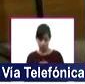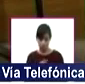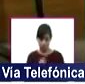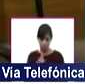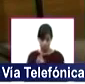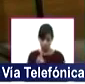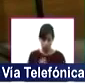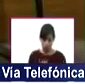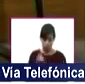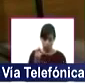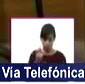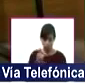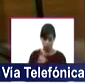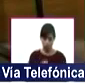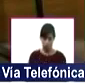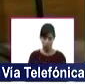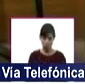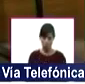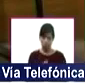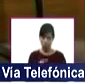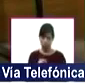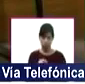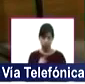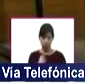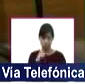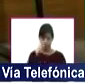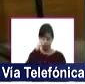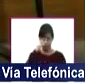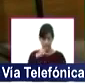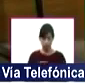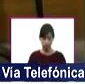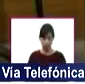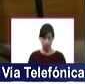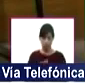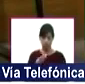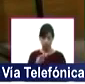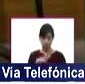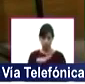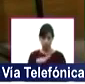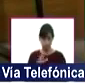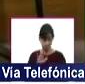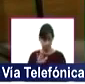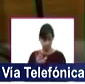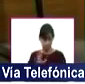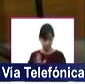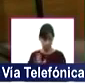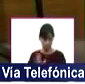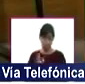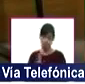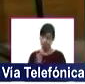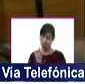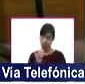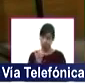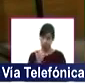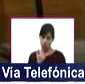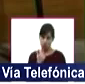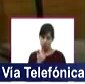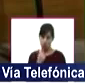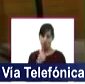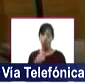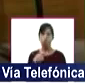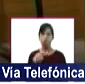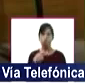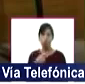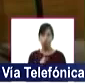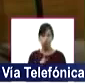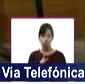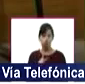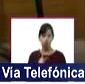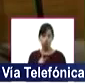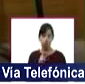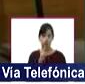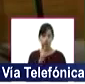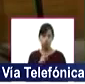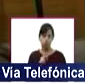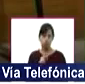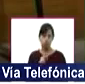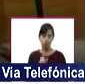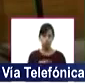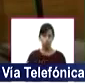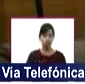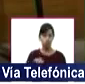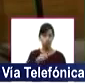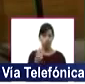si se deben elegir por votación popular los diputados, sí, o por otro mecanismo, bueno, pues no es difícil prever la